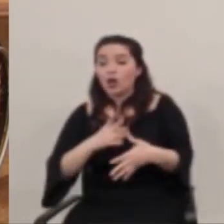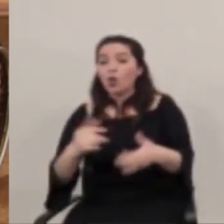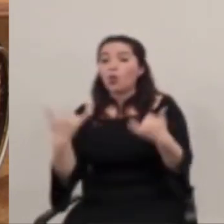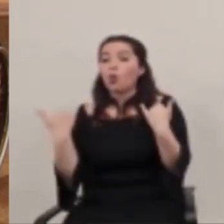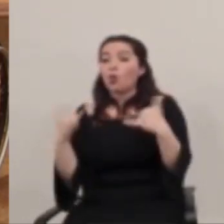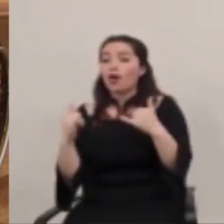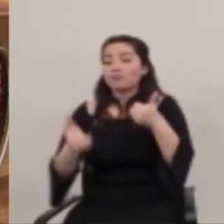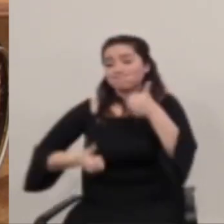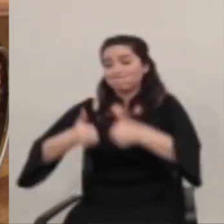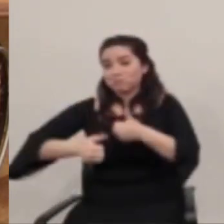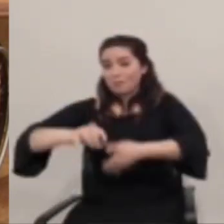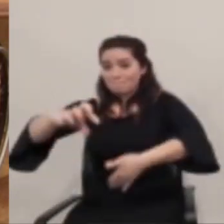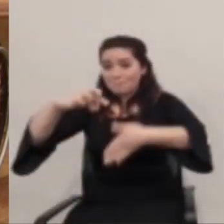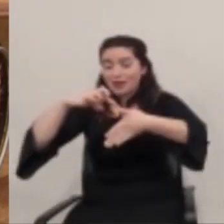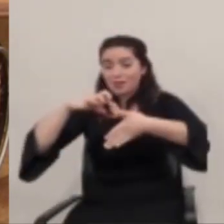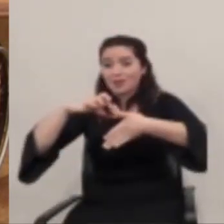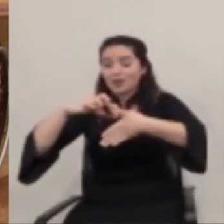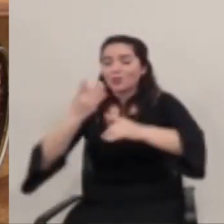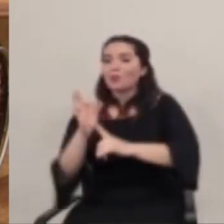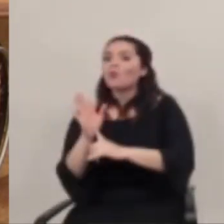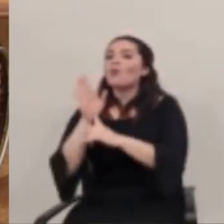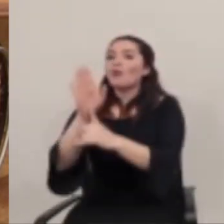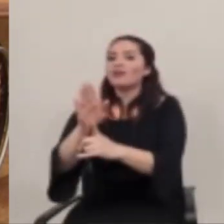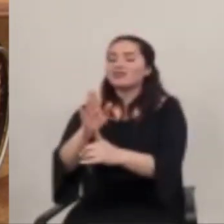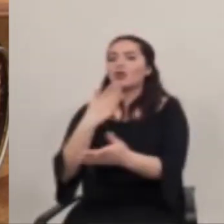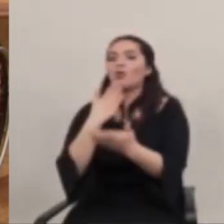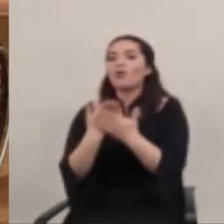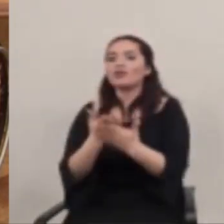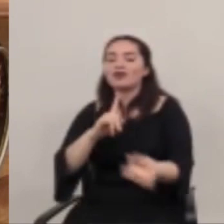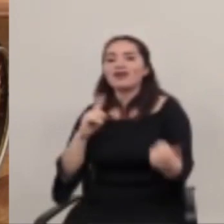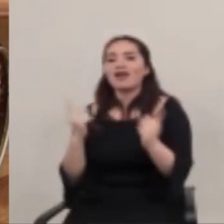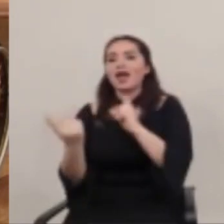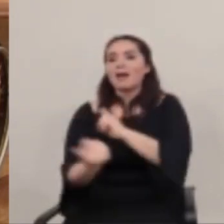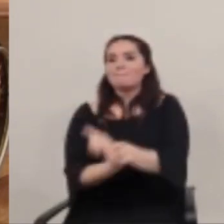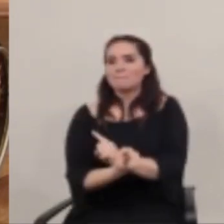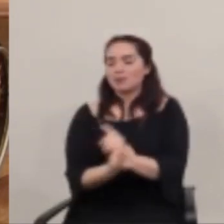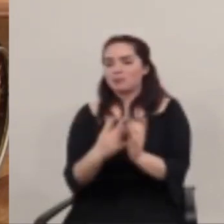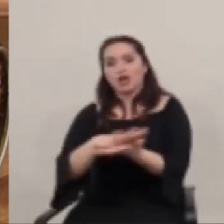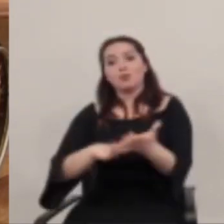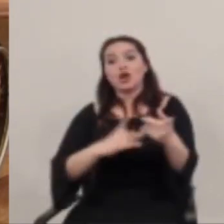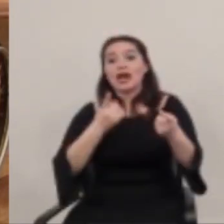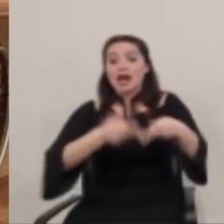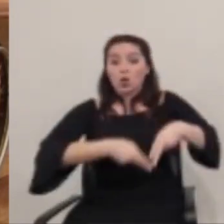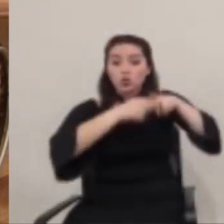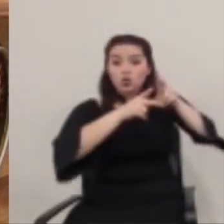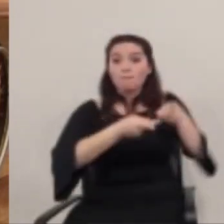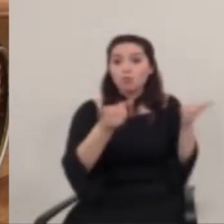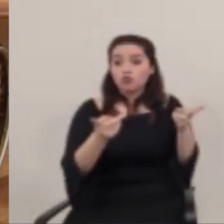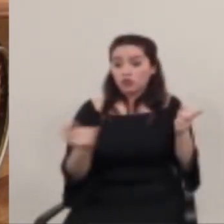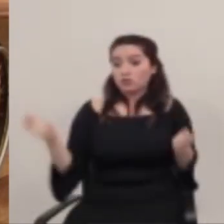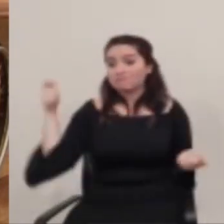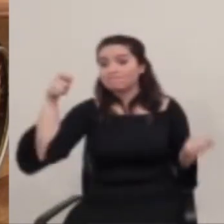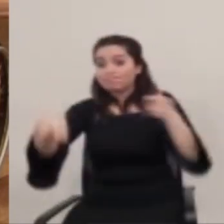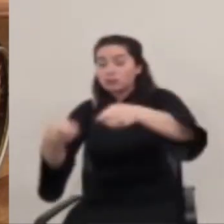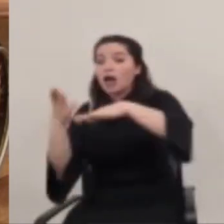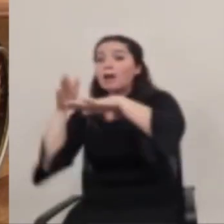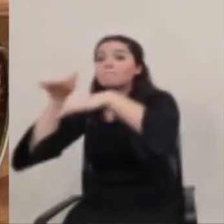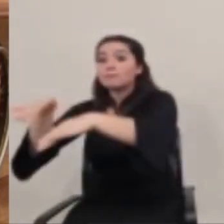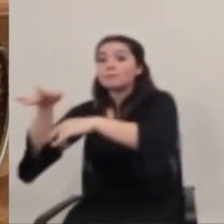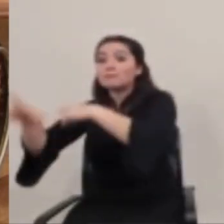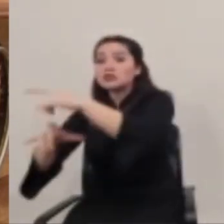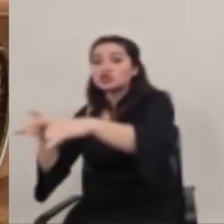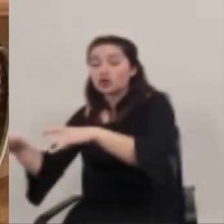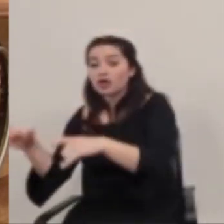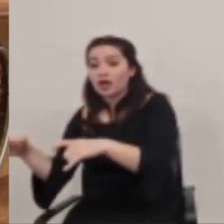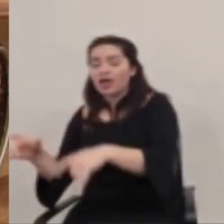Panamericanos demuestra que cuando se invierten los recursos públicos de manera eficiente,